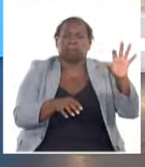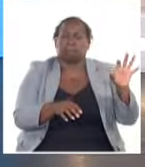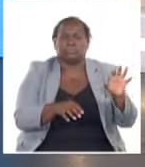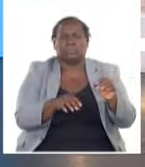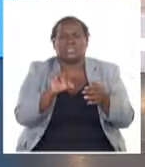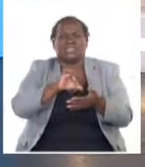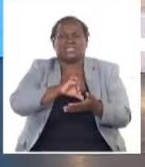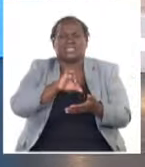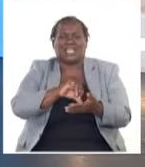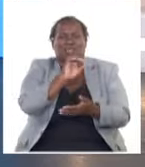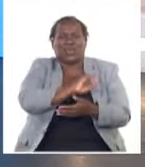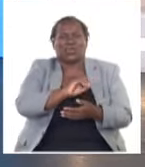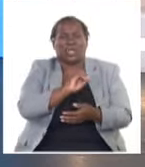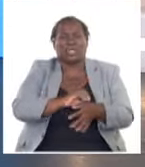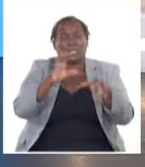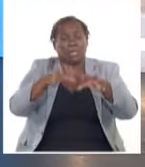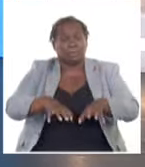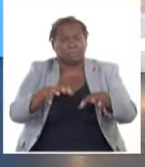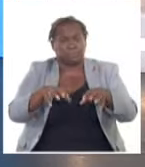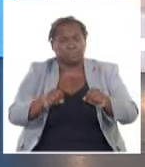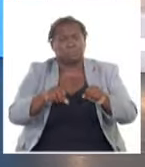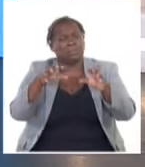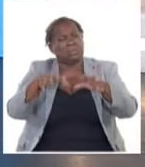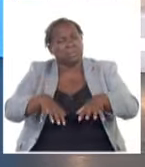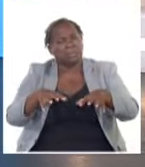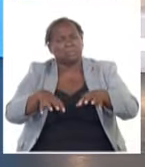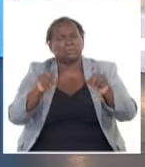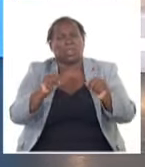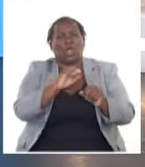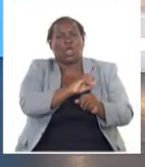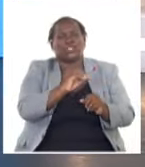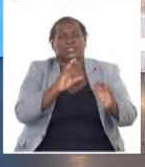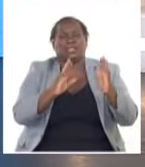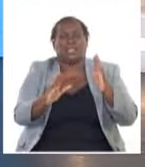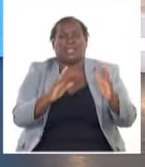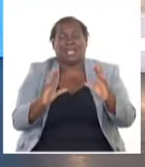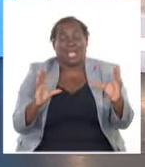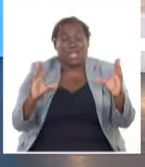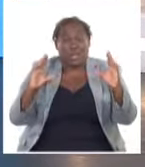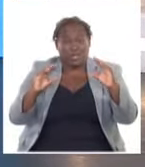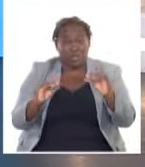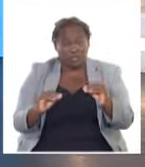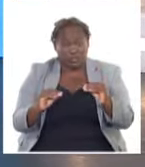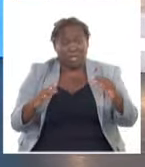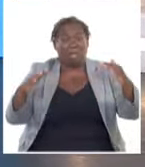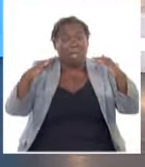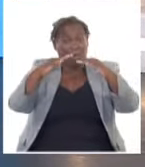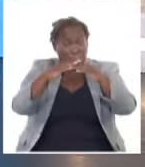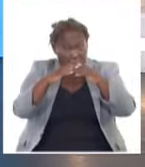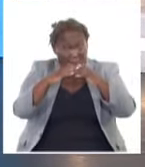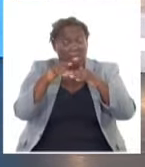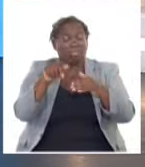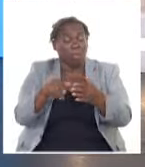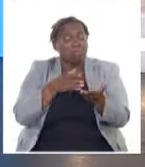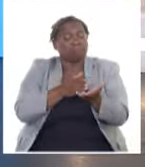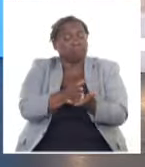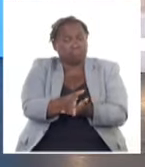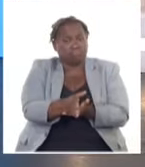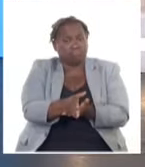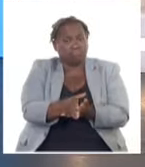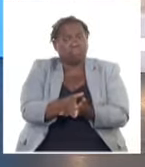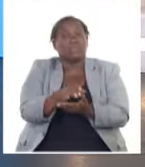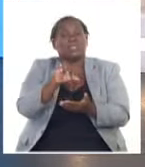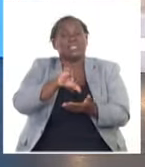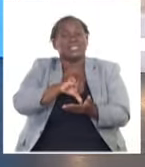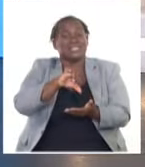con aisladas lluvias que serán escasas para la región occidental. En la noche, predominio de nublados en gran parte del país, principalmente en el centro y